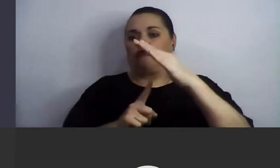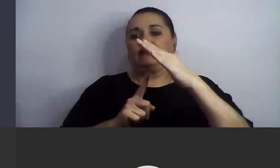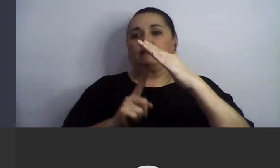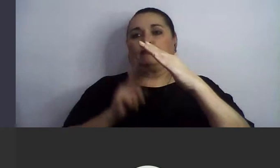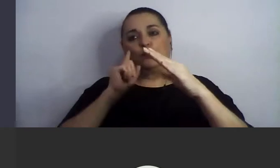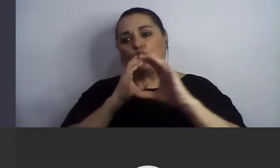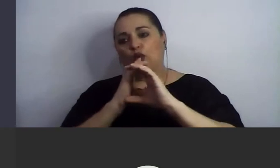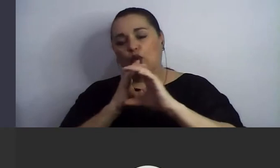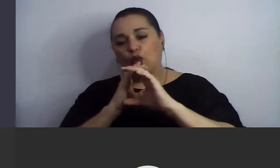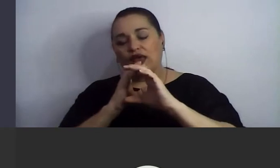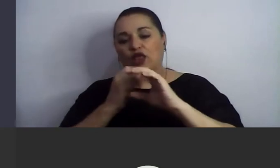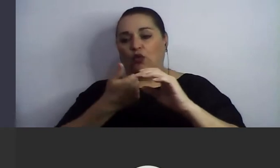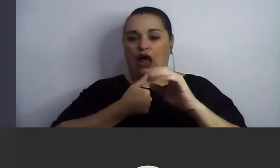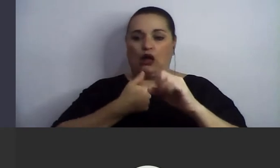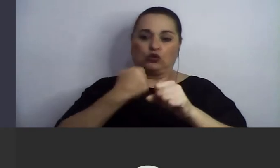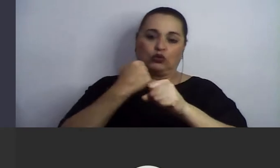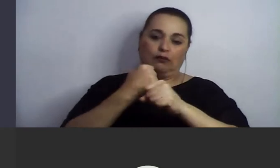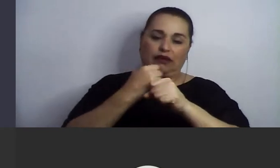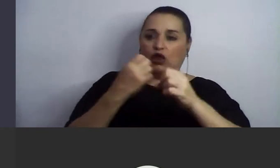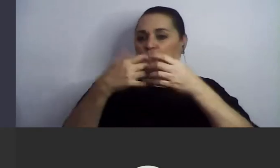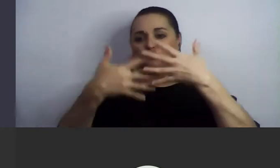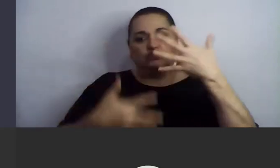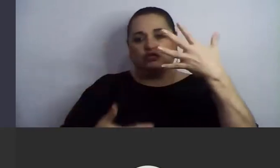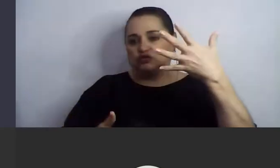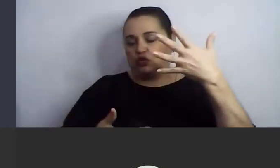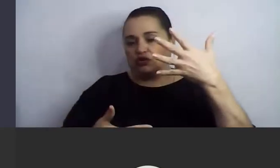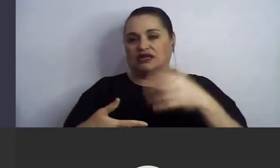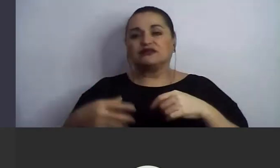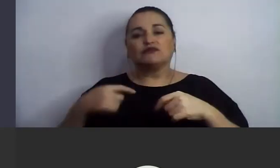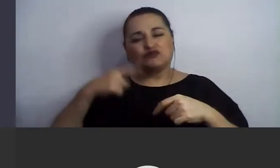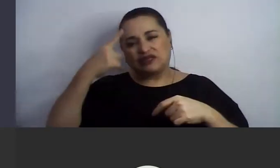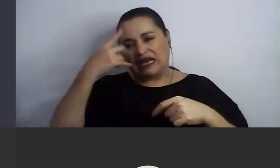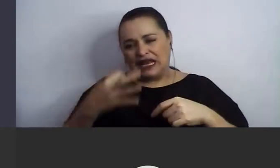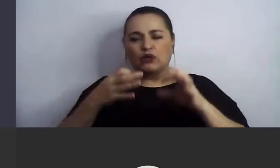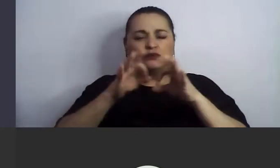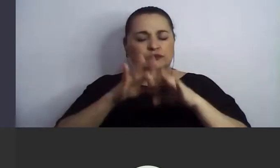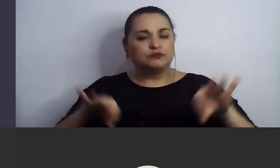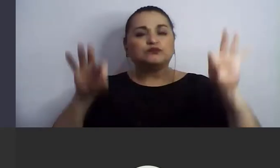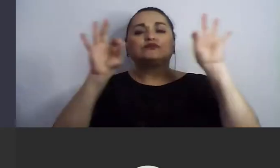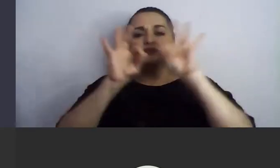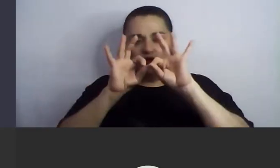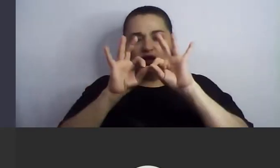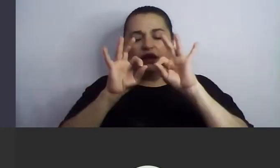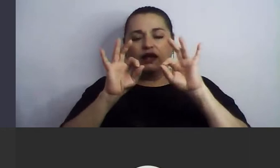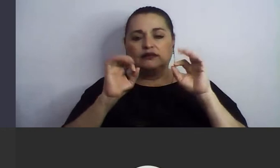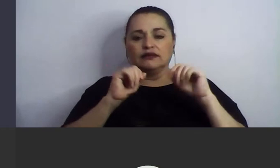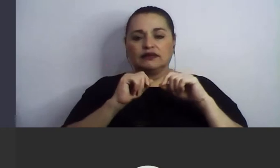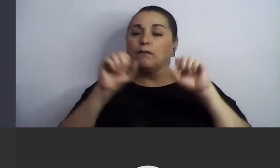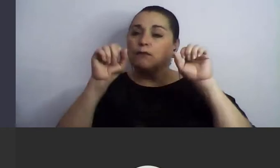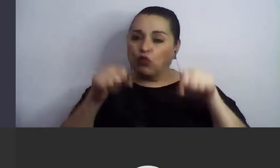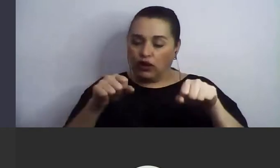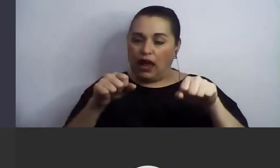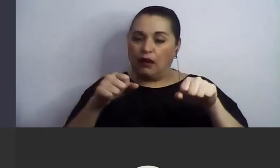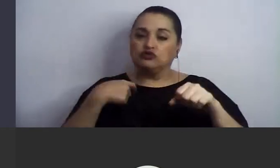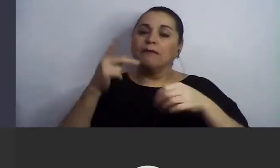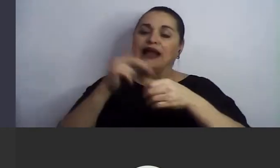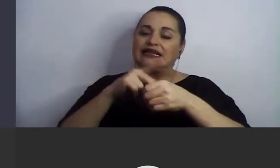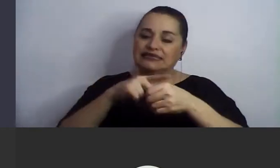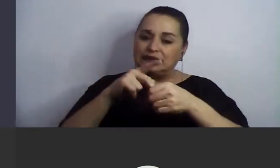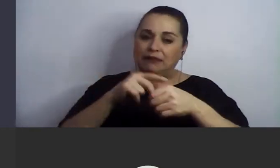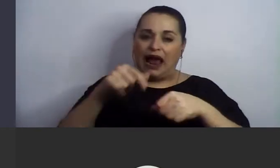y el autoempleo y otro montón de cosas pero creo que es importante que podamos estar participando en estos